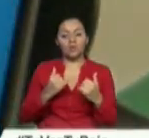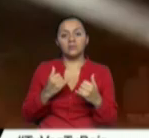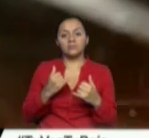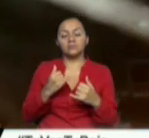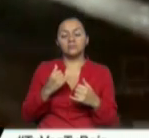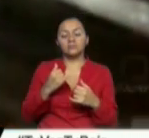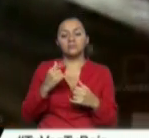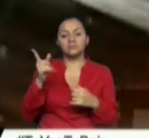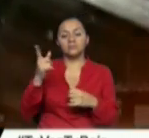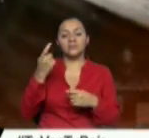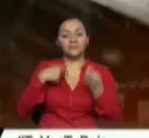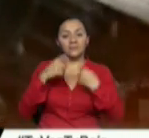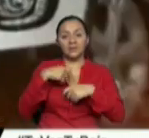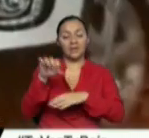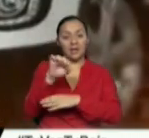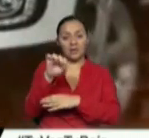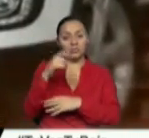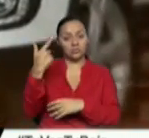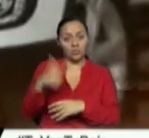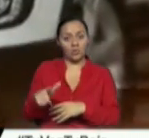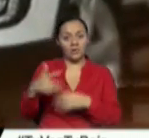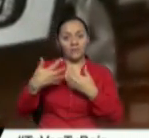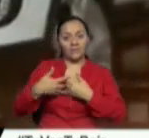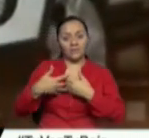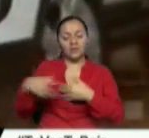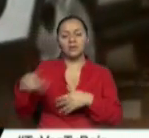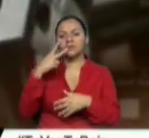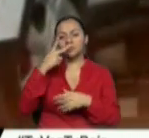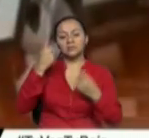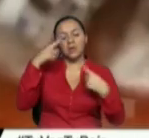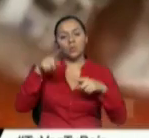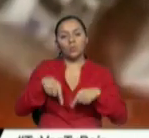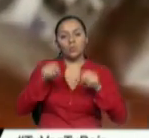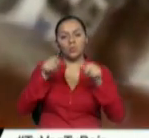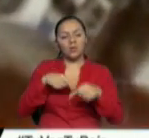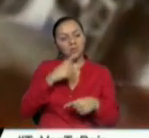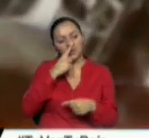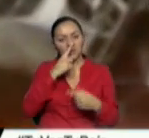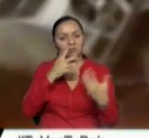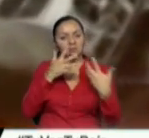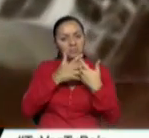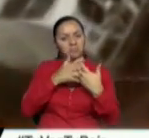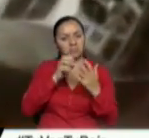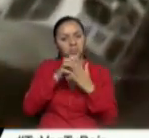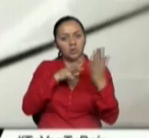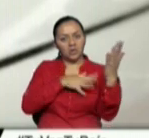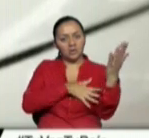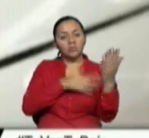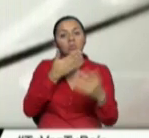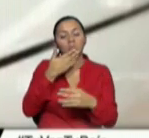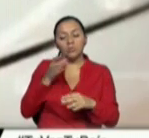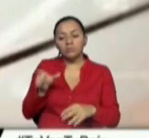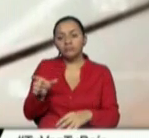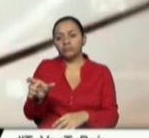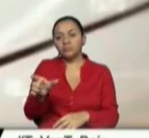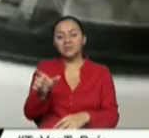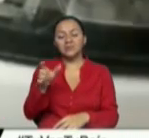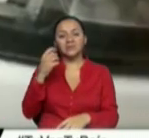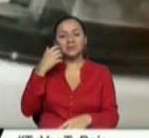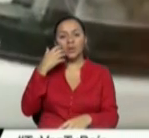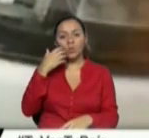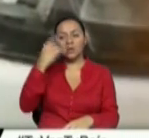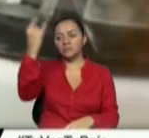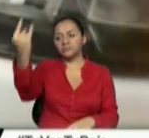Motors distribuidora de vehículos en Loja suscribió un convenio con conéctate al aire mediante el cual se incorpora la tecnología de